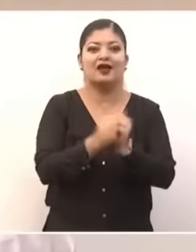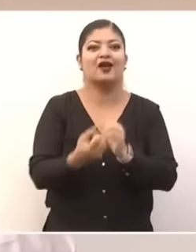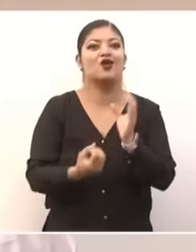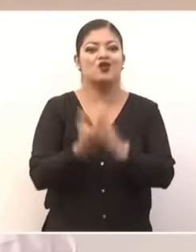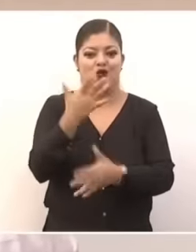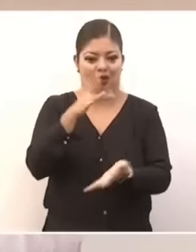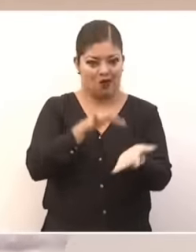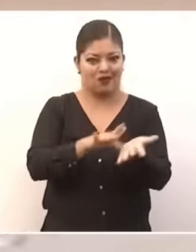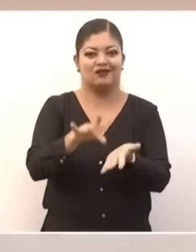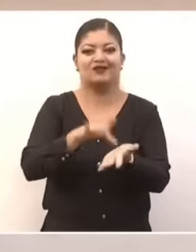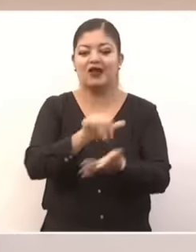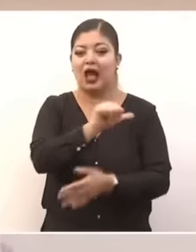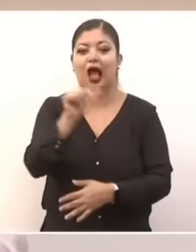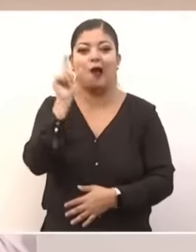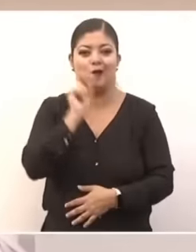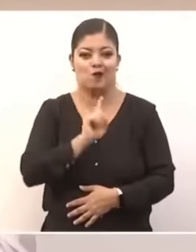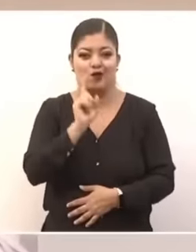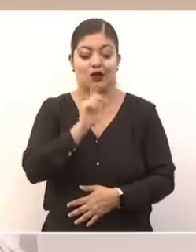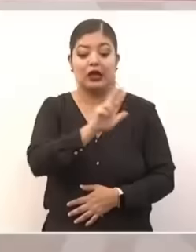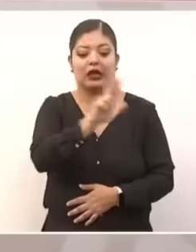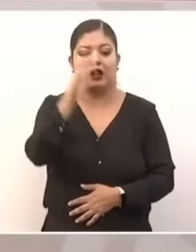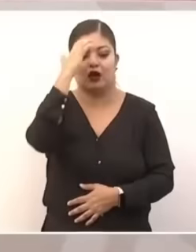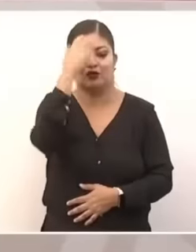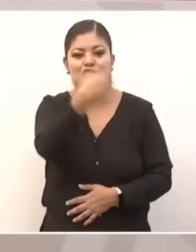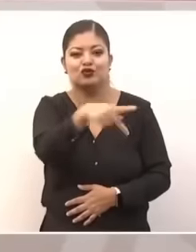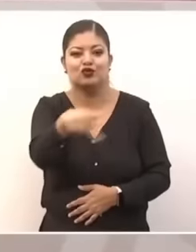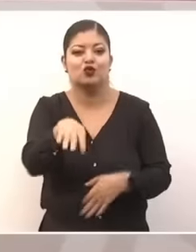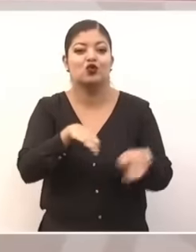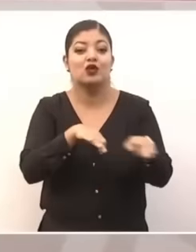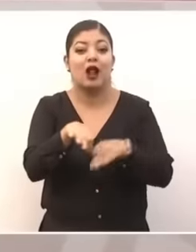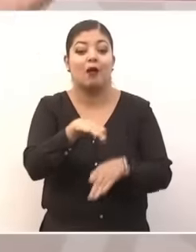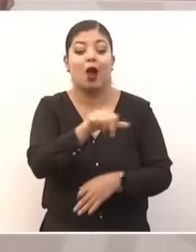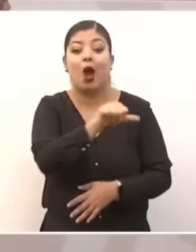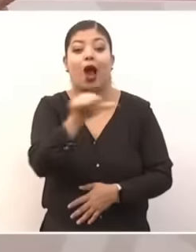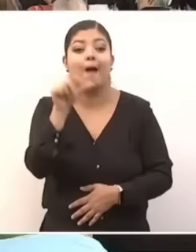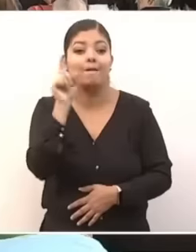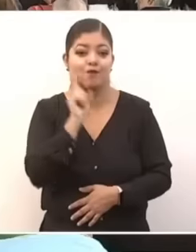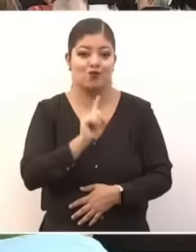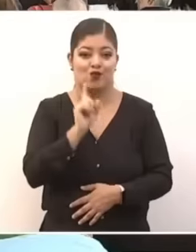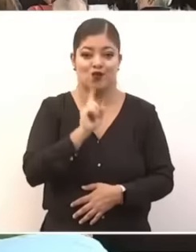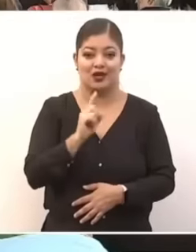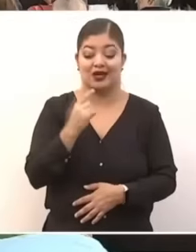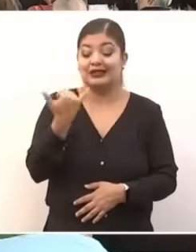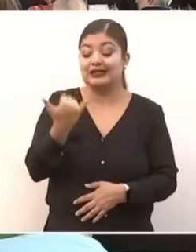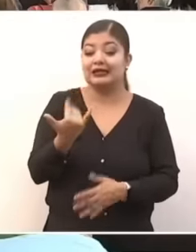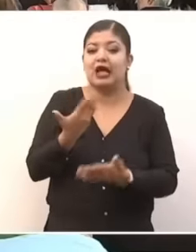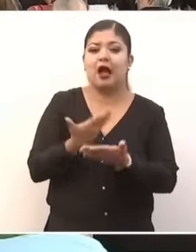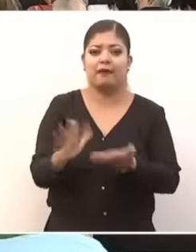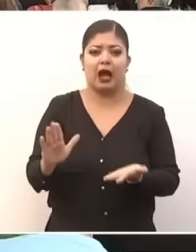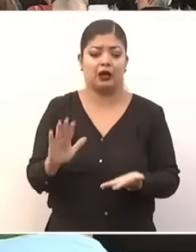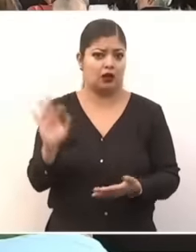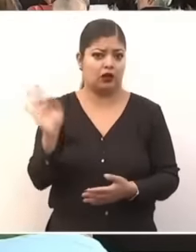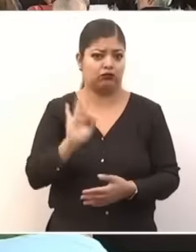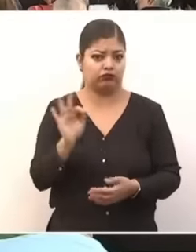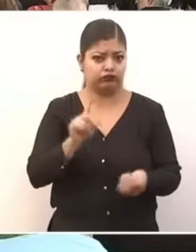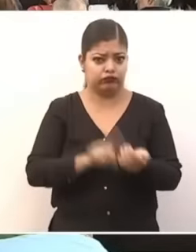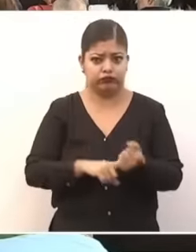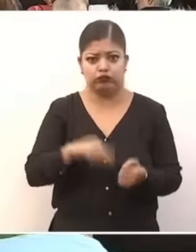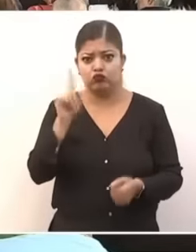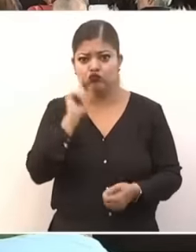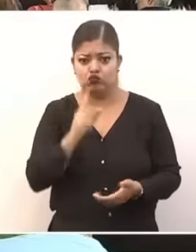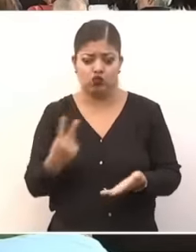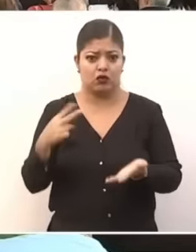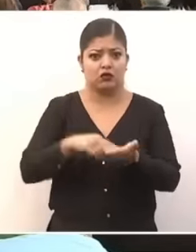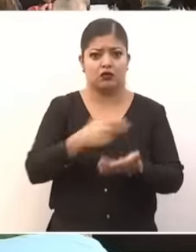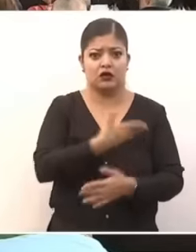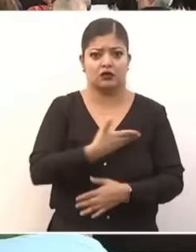las mujeres es un reconocimiento al trabajo de las mujeres. Pero además, pues si va a llegar una mujer presidenta, pues